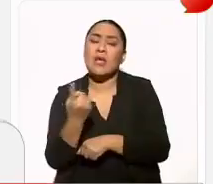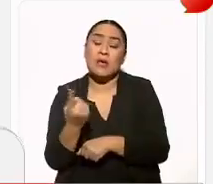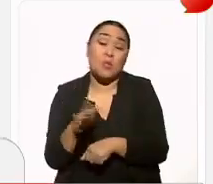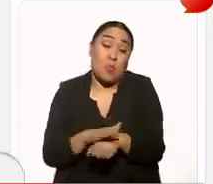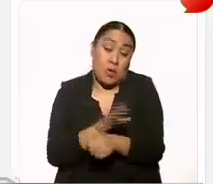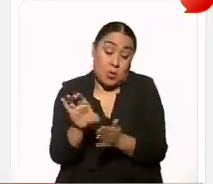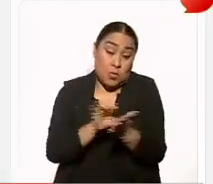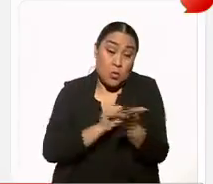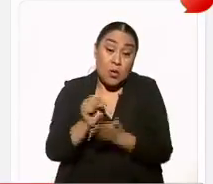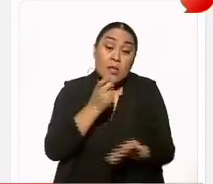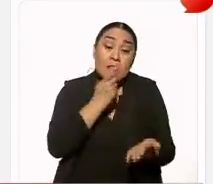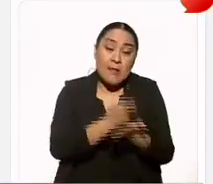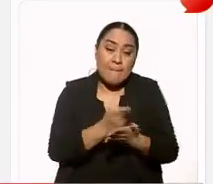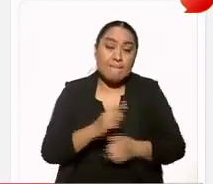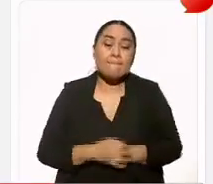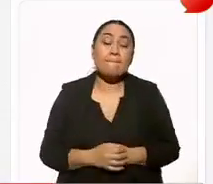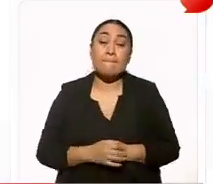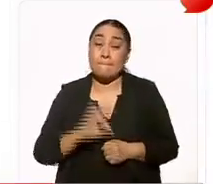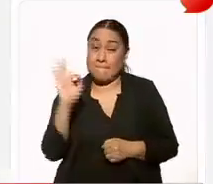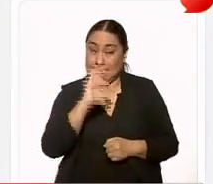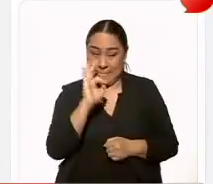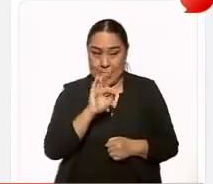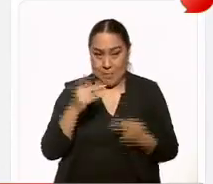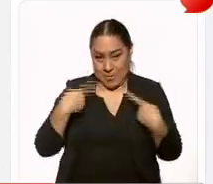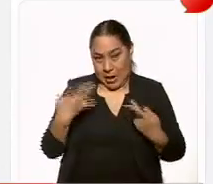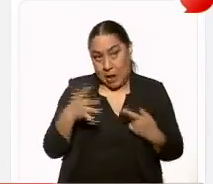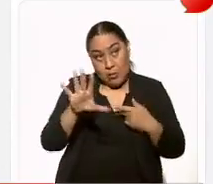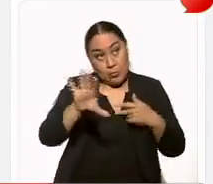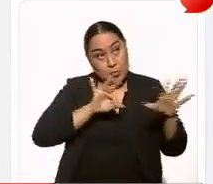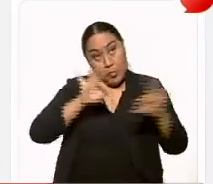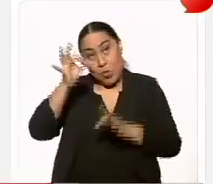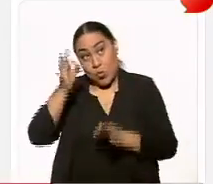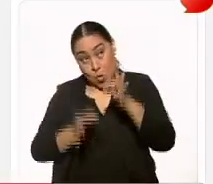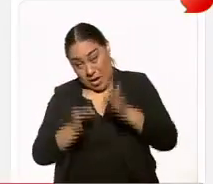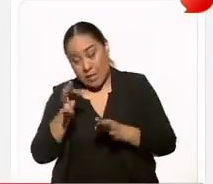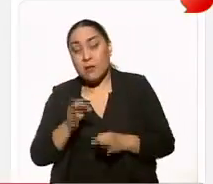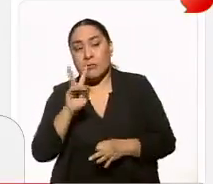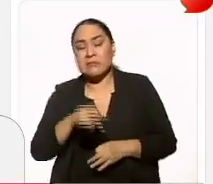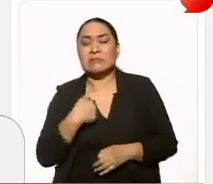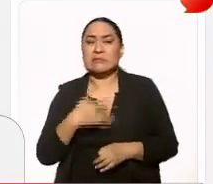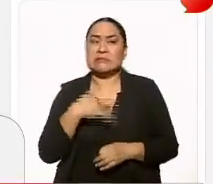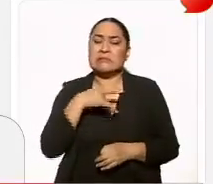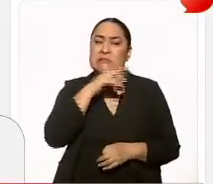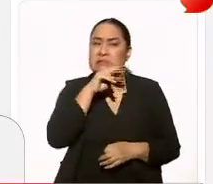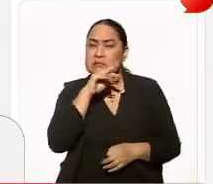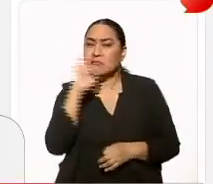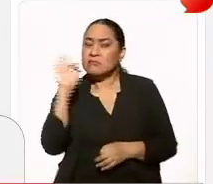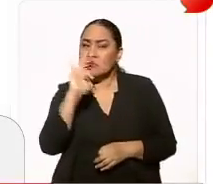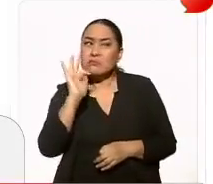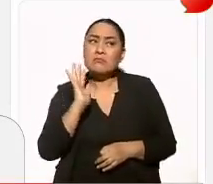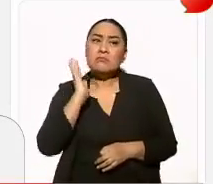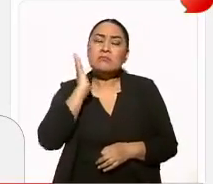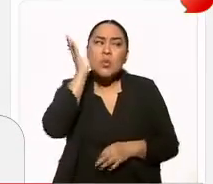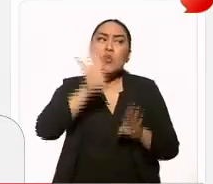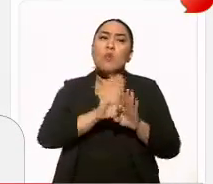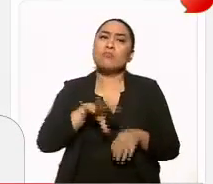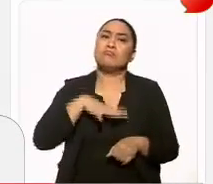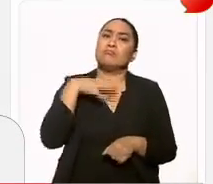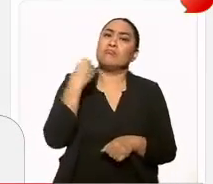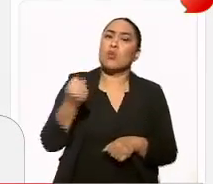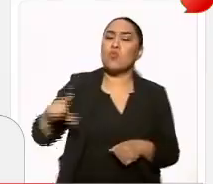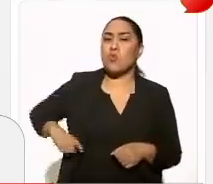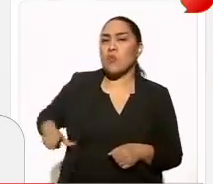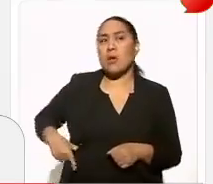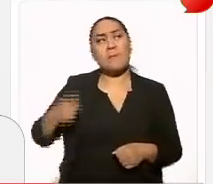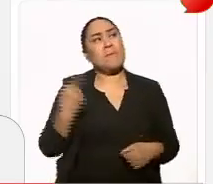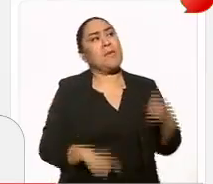misma Constitución lo dice. Me preocupa mucho que se haga una elección popular. Me preocupa mucho que de la noche a la mañana tengamos una dictadura. ¿Tú crees que actualmente